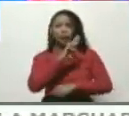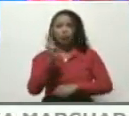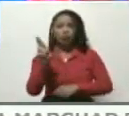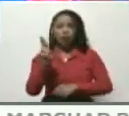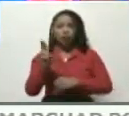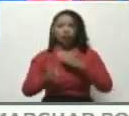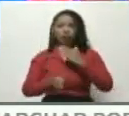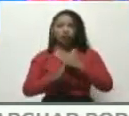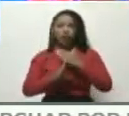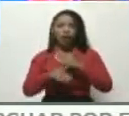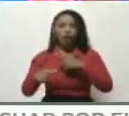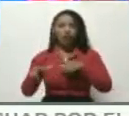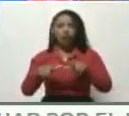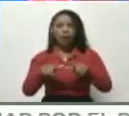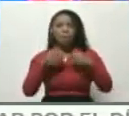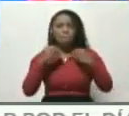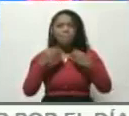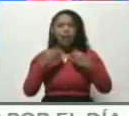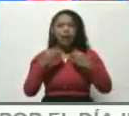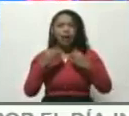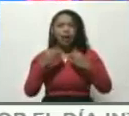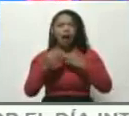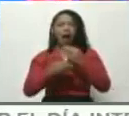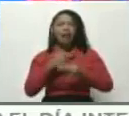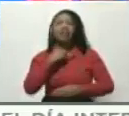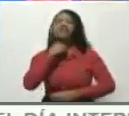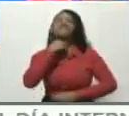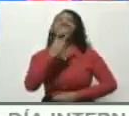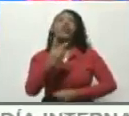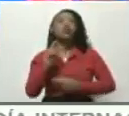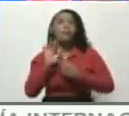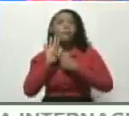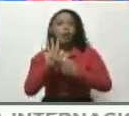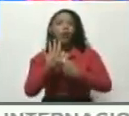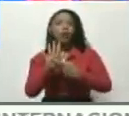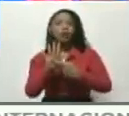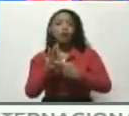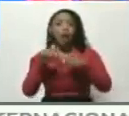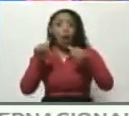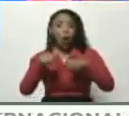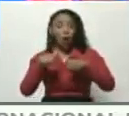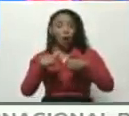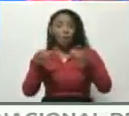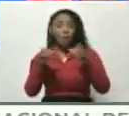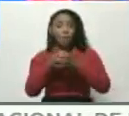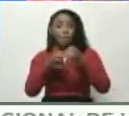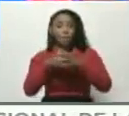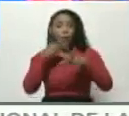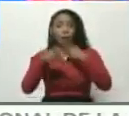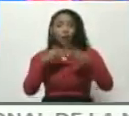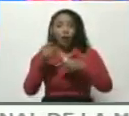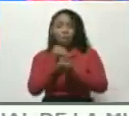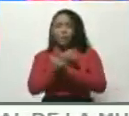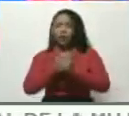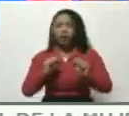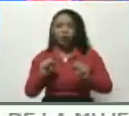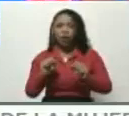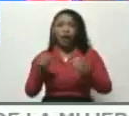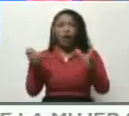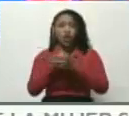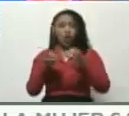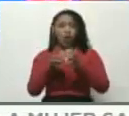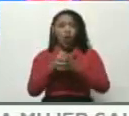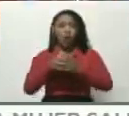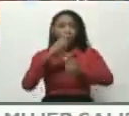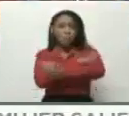tuvieran un espacio para alzar su voz. Este es un partido donde es imposible que las élites se impongan.